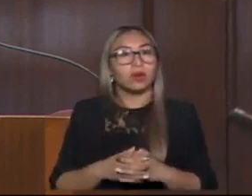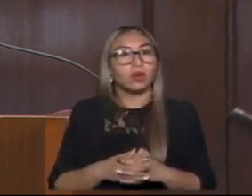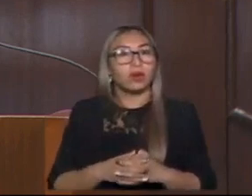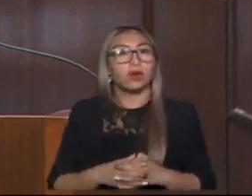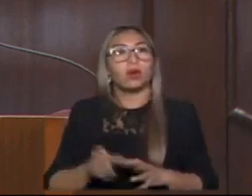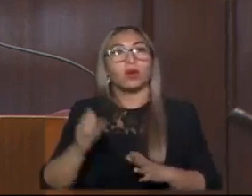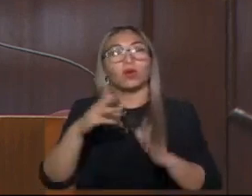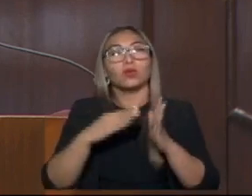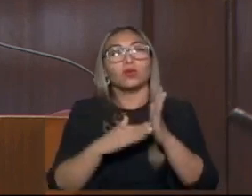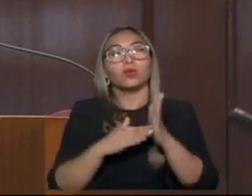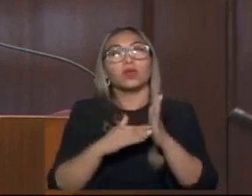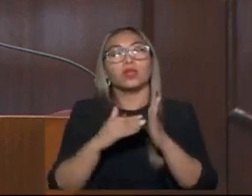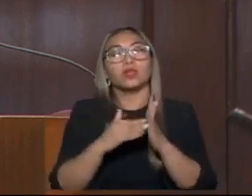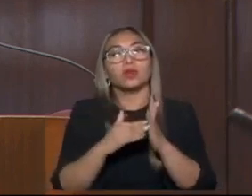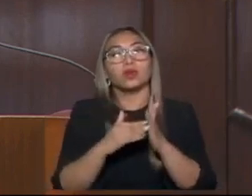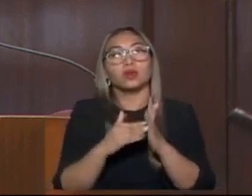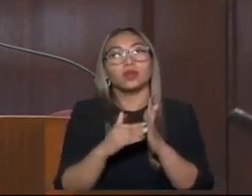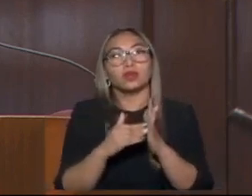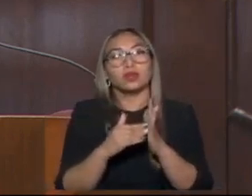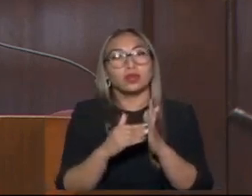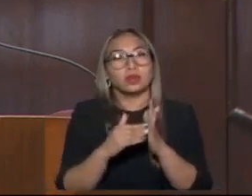20.501 millones de balboas.